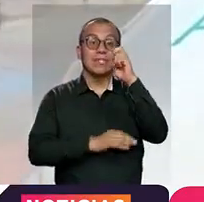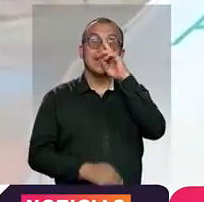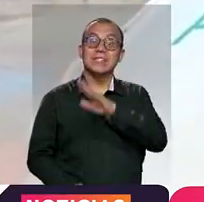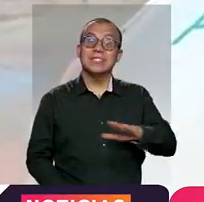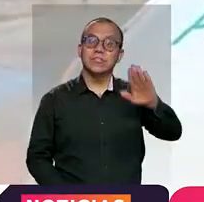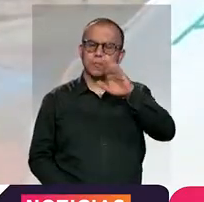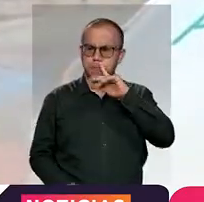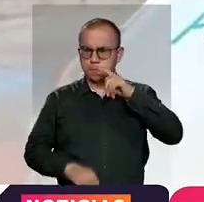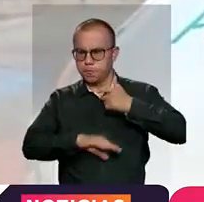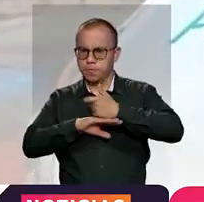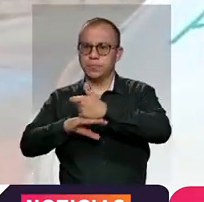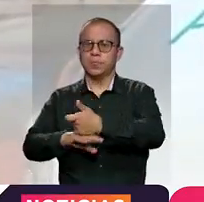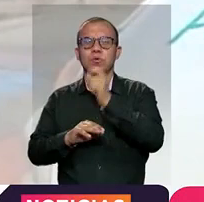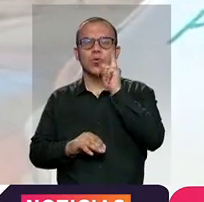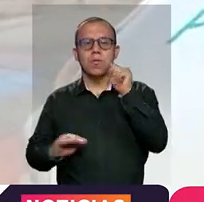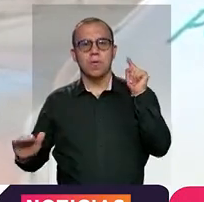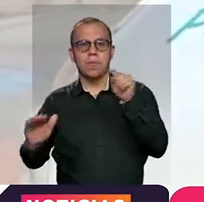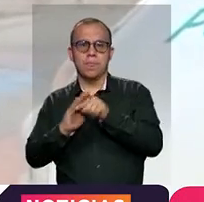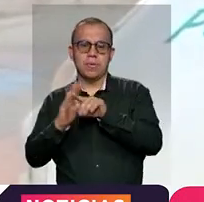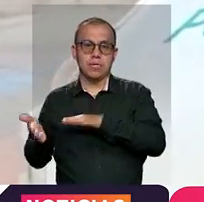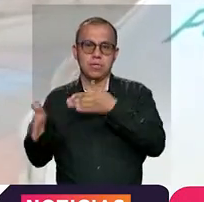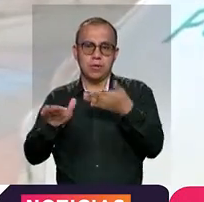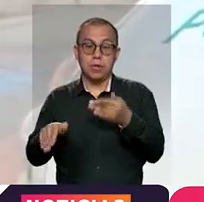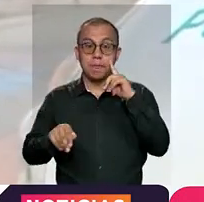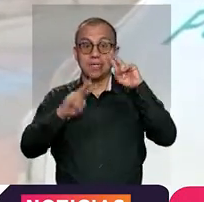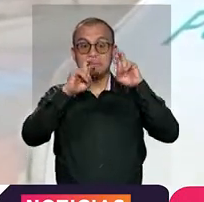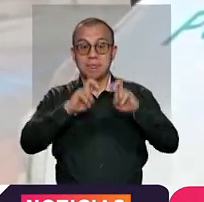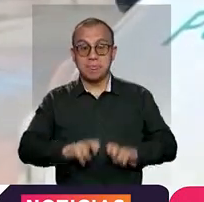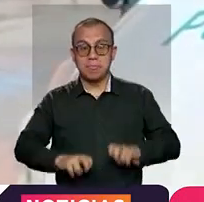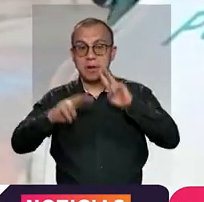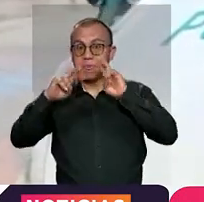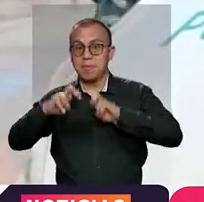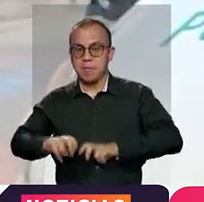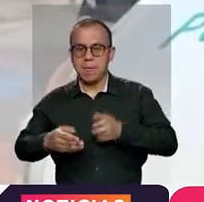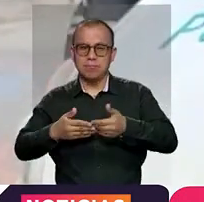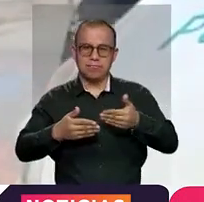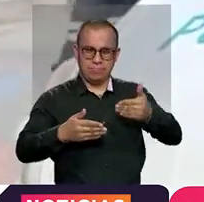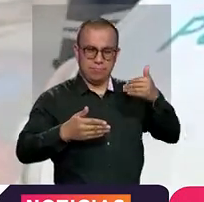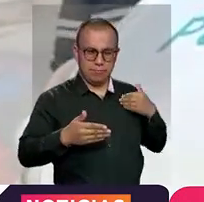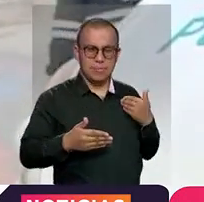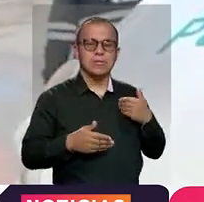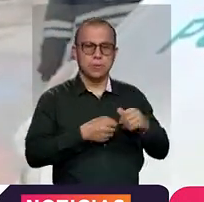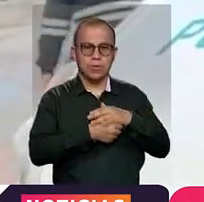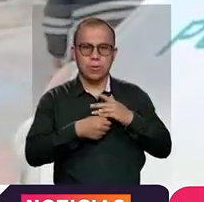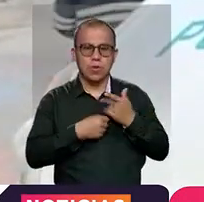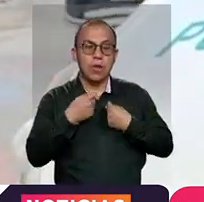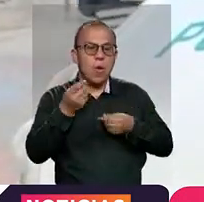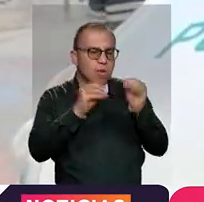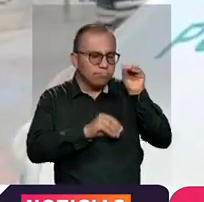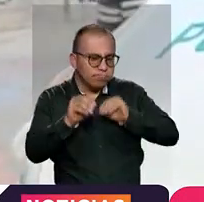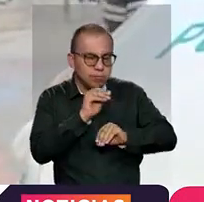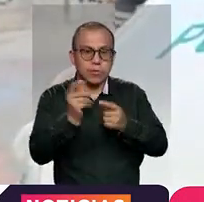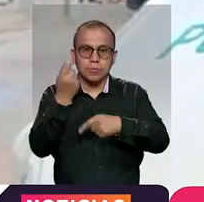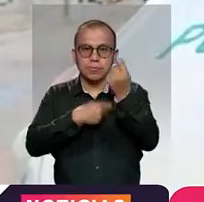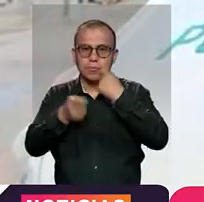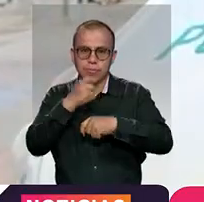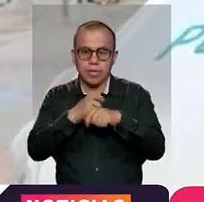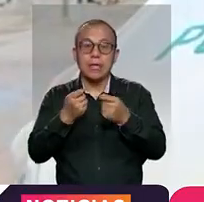Nación por el delito de homicidio y también cuenta con investigaciones judiciales o antecedentes por el delito de fabricación,